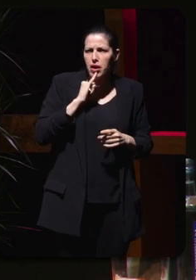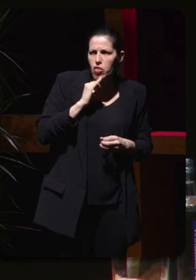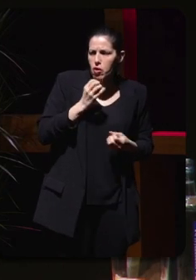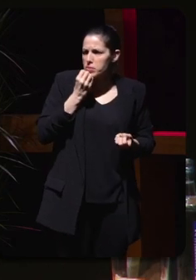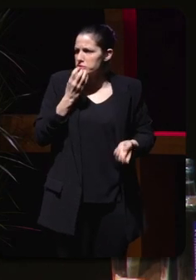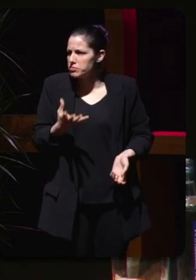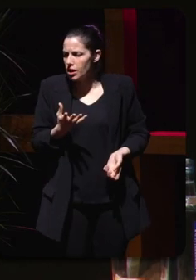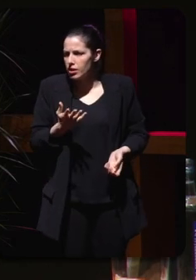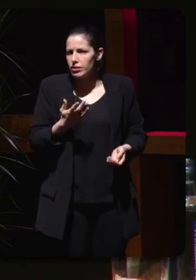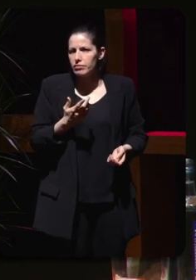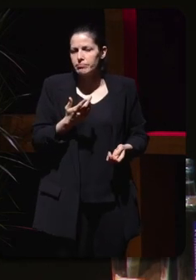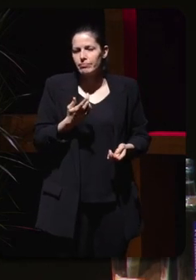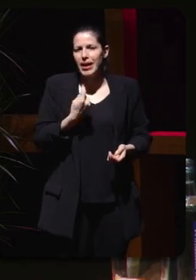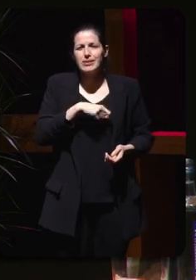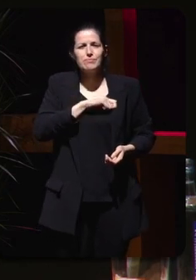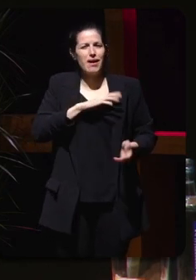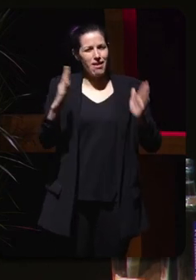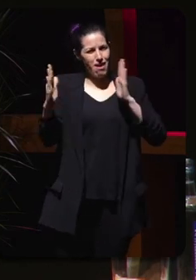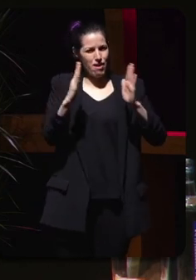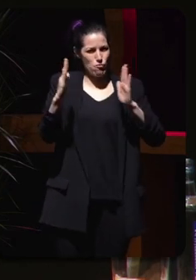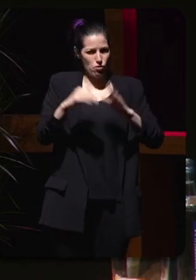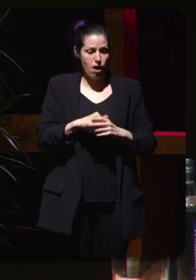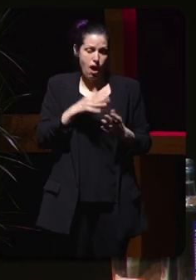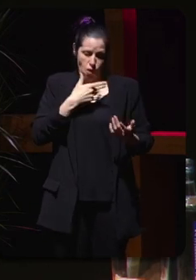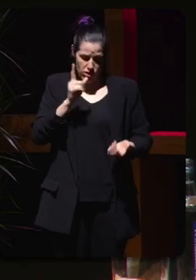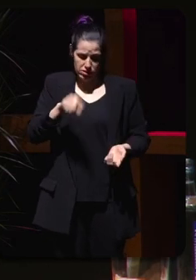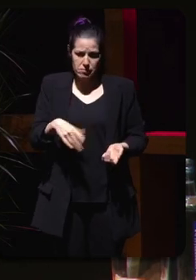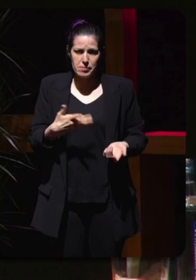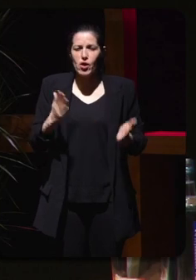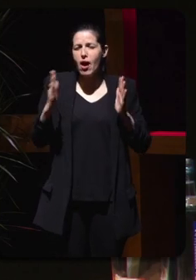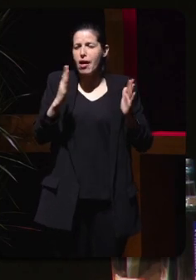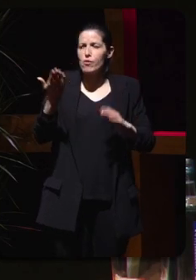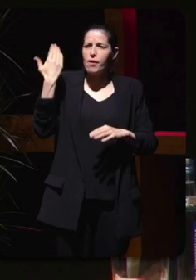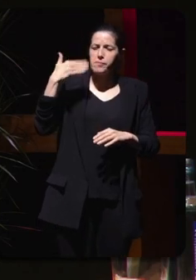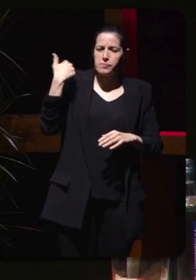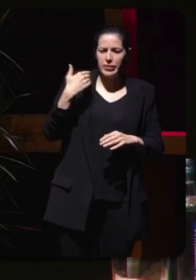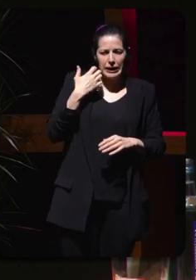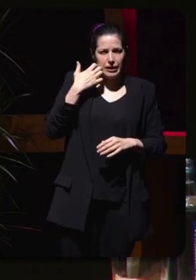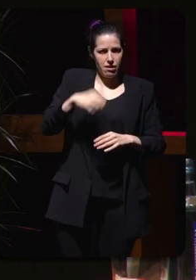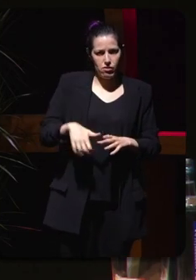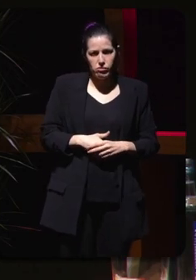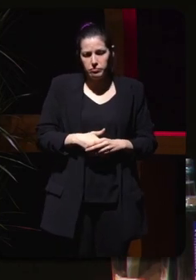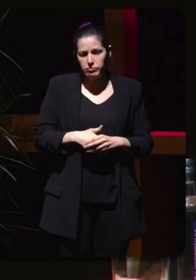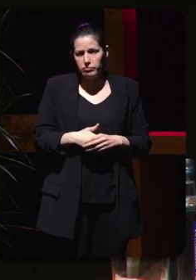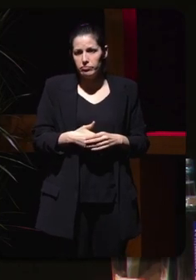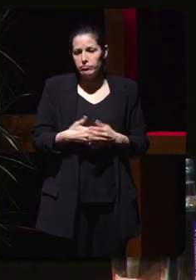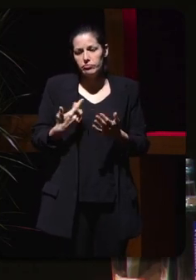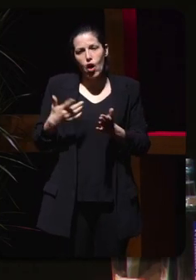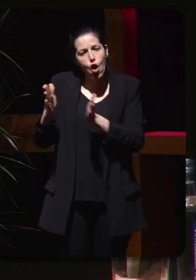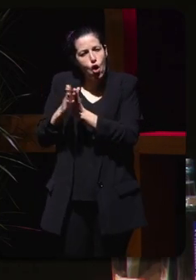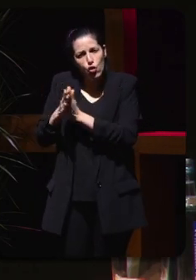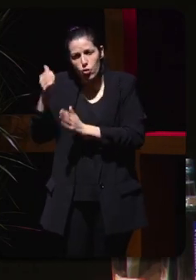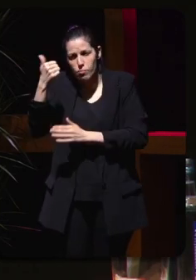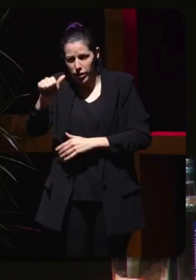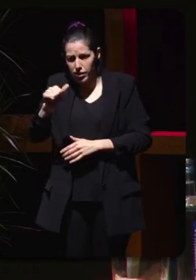en aquella España, a una hora, como bien sabemos, en aquella España era una rareza, ¿no? Y entonces, bueno, pues ese compañero no hablaba nada más que